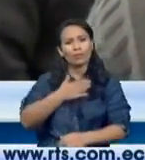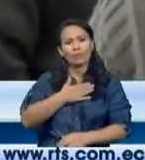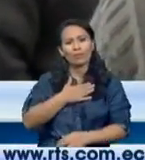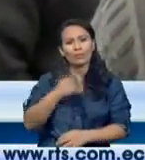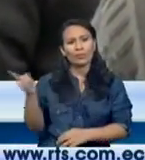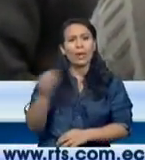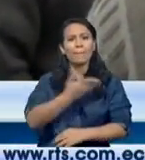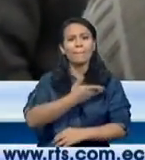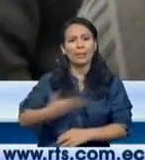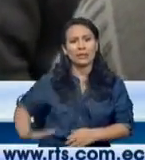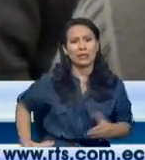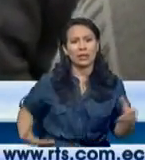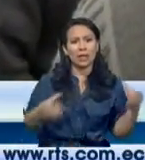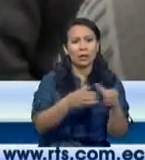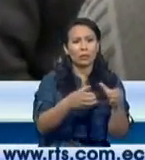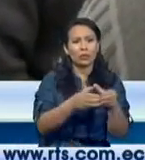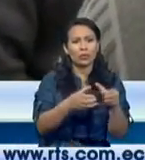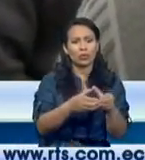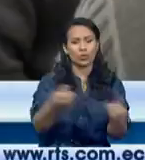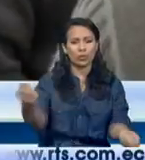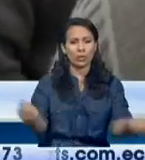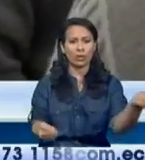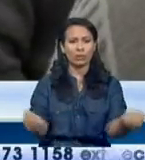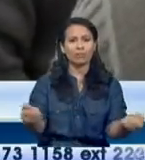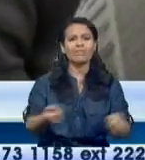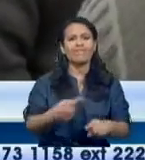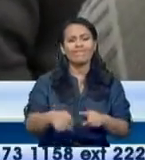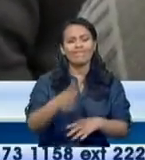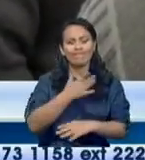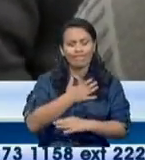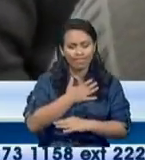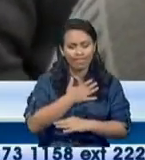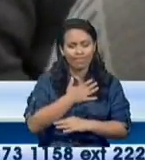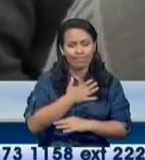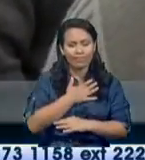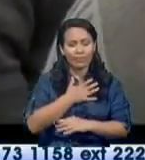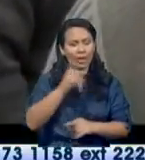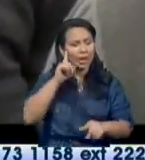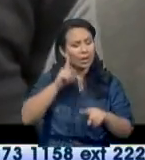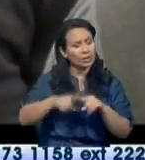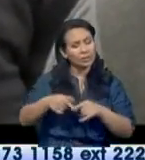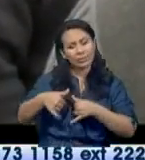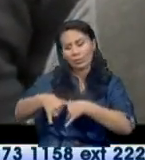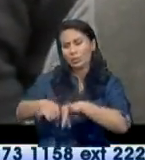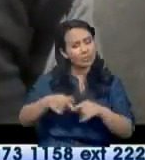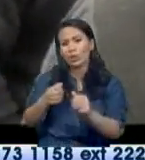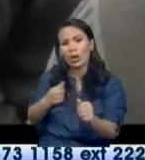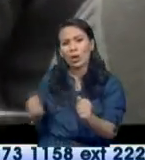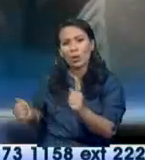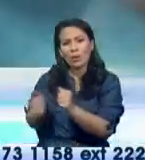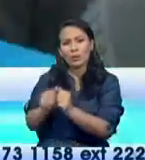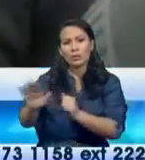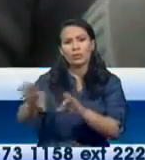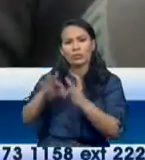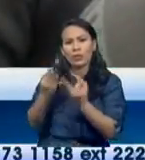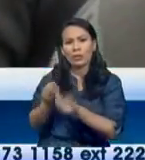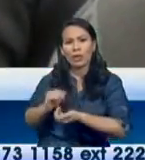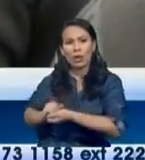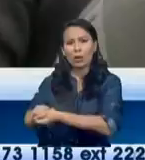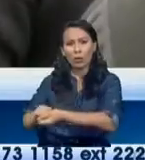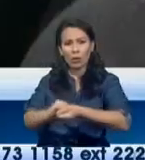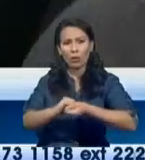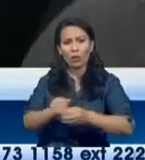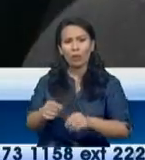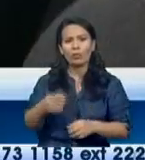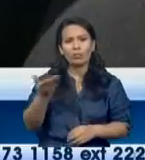de la cooperativa. Pero así es la vida, ¿no? Estaremos hasta las últimas consecuencias colaborando en lo que podemos